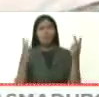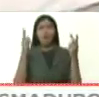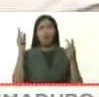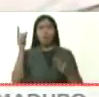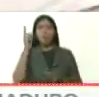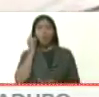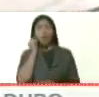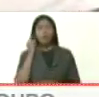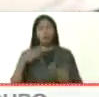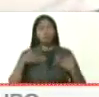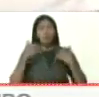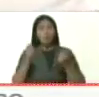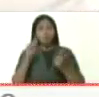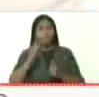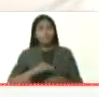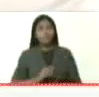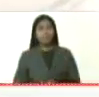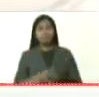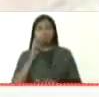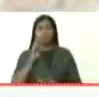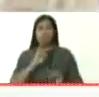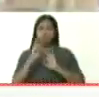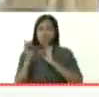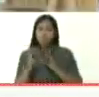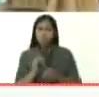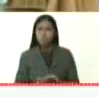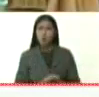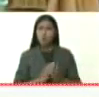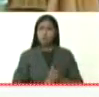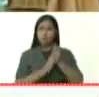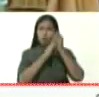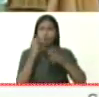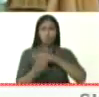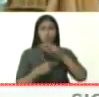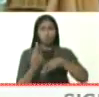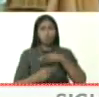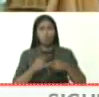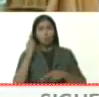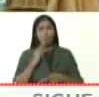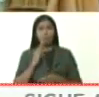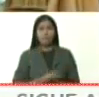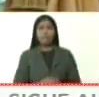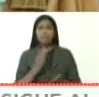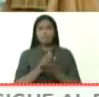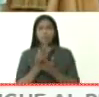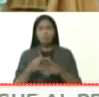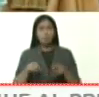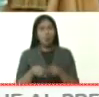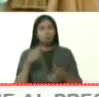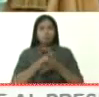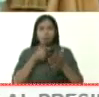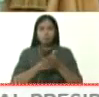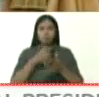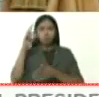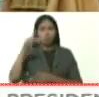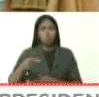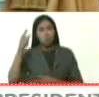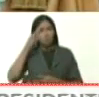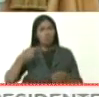salud. Fíjense ustedes, el liderazgo de la revolución bolivariana. Siempre insisto, todos los